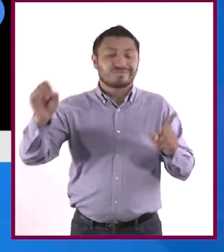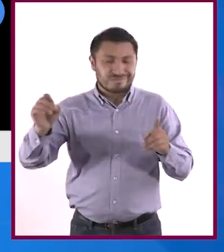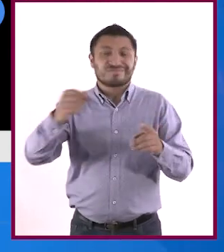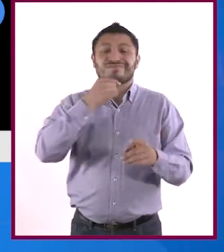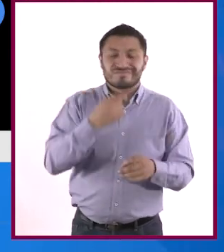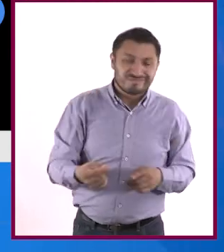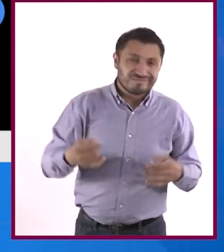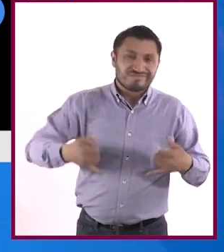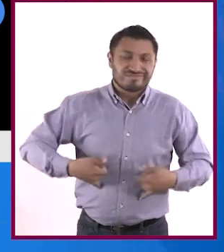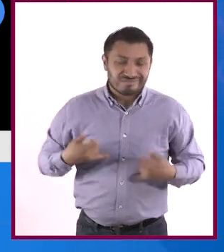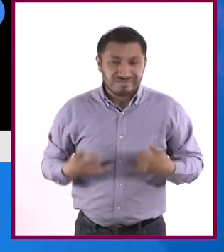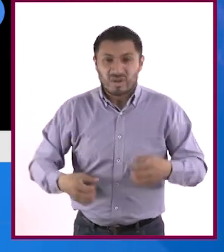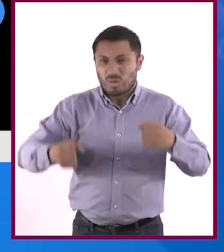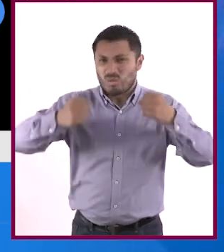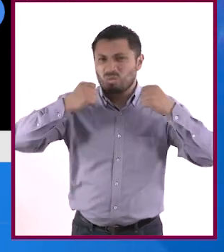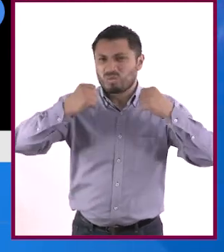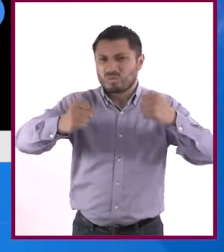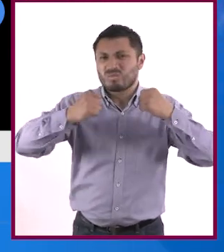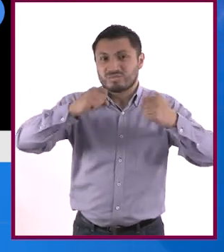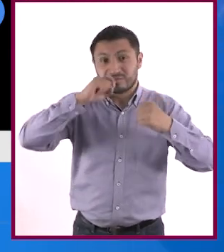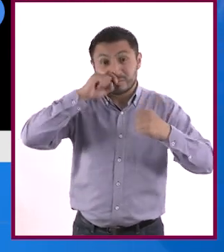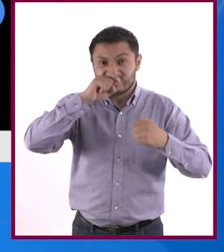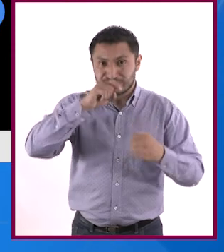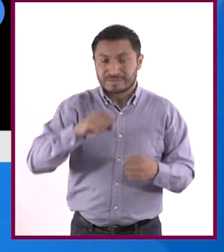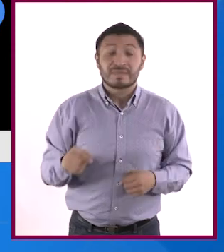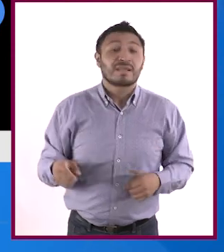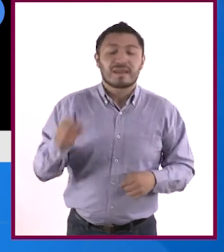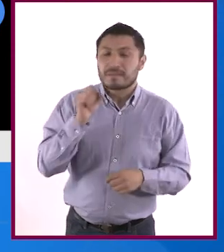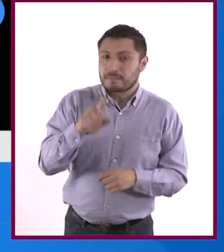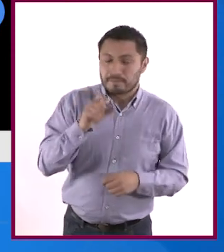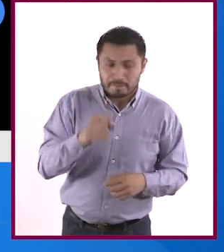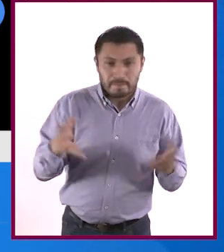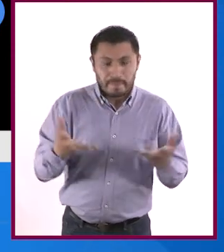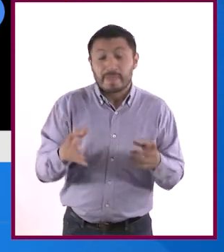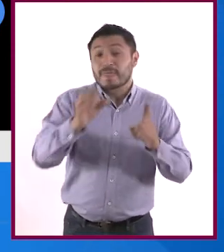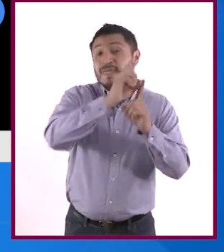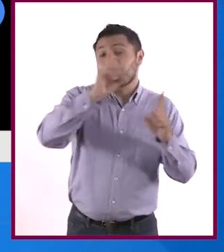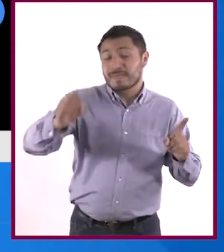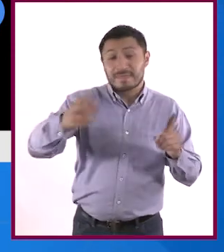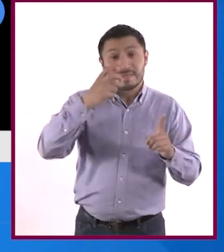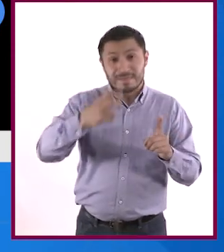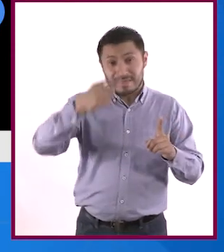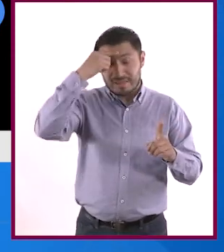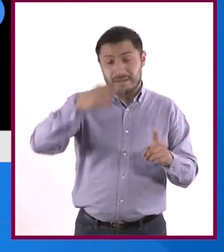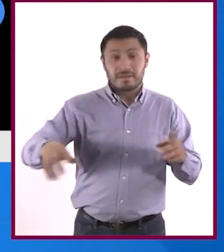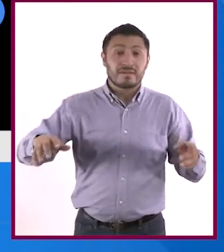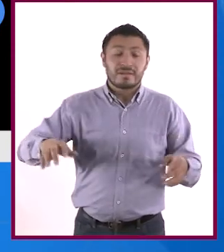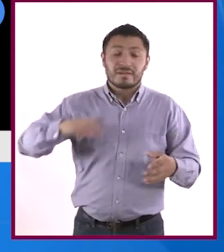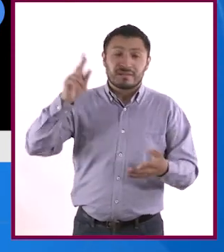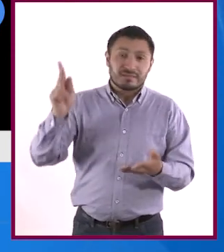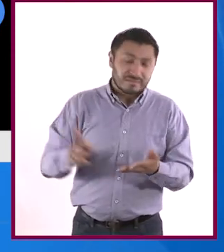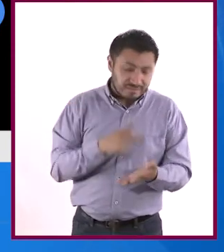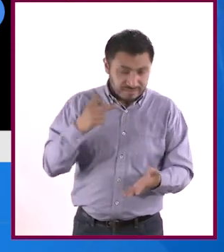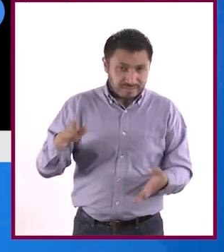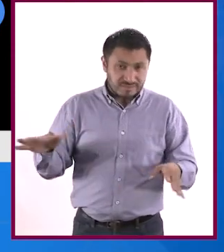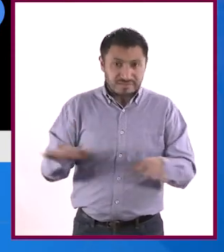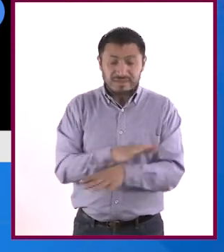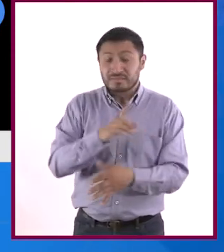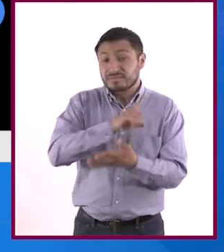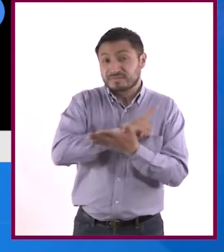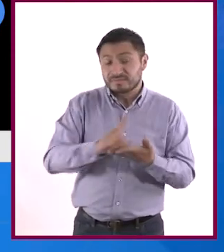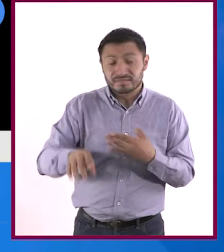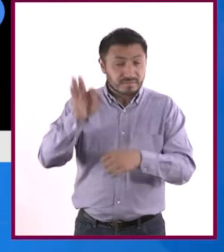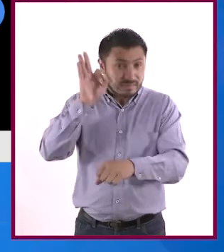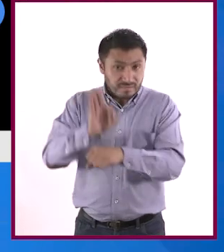de niñas y niños son muy fuertes y ellas y ellos mismos se han organizado precisamente para reivindicar sus